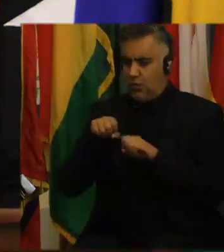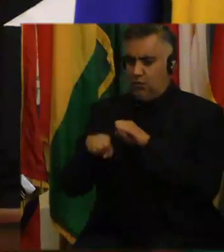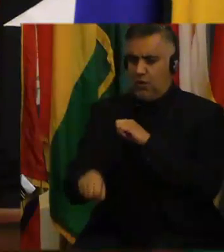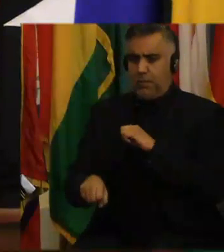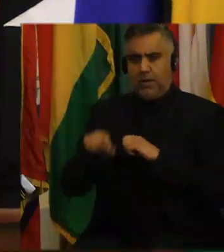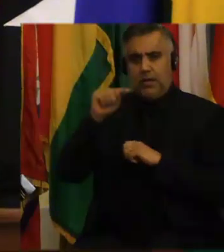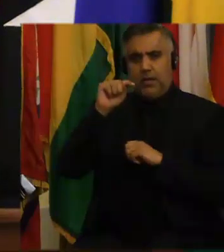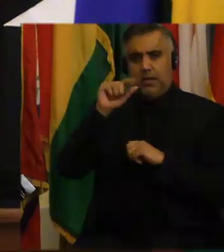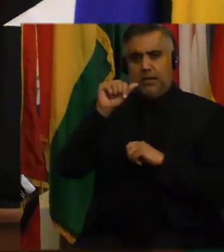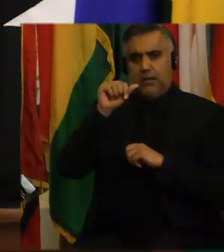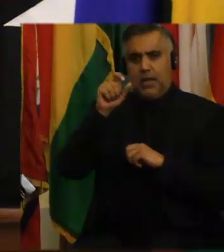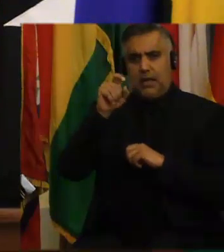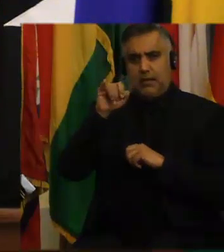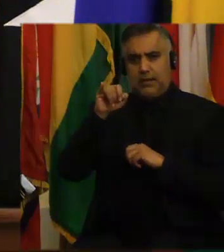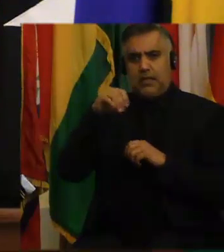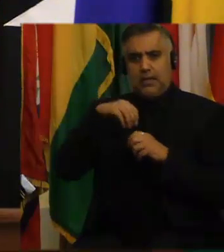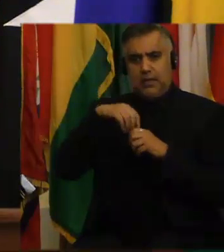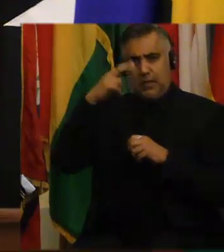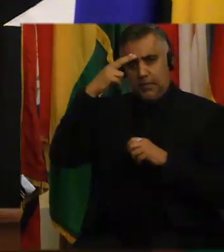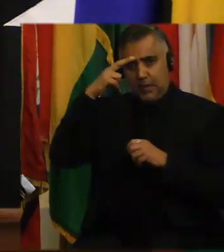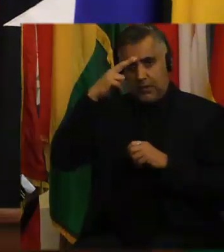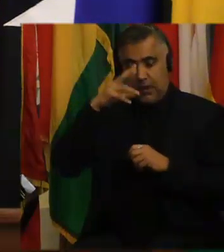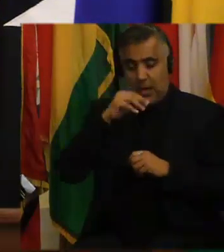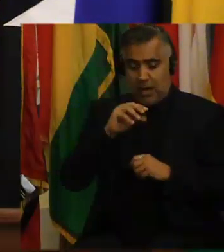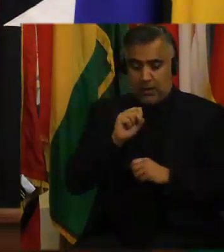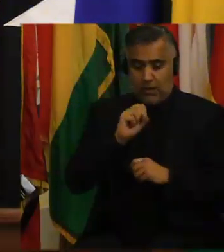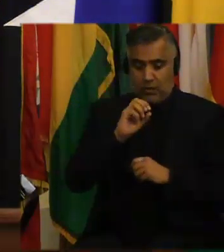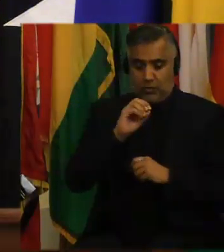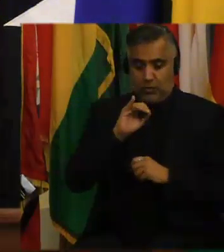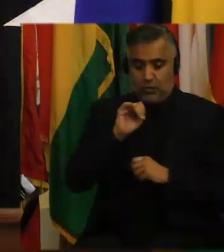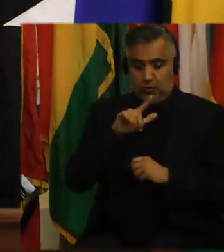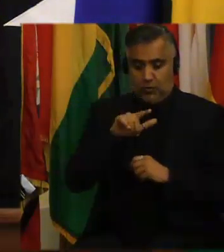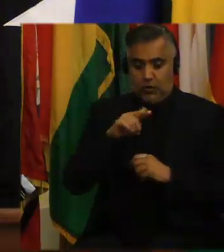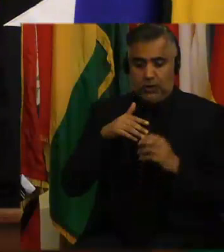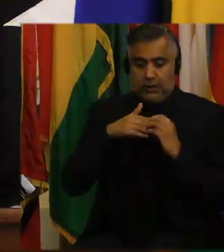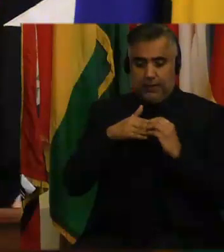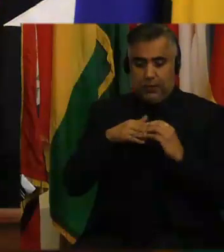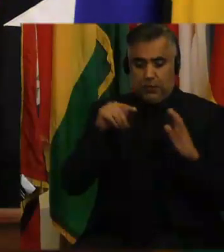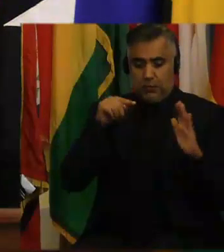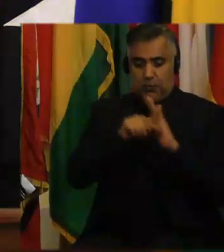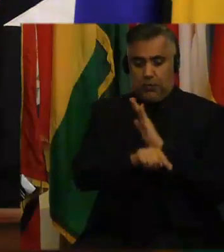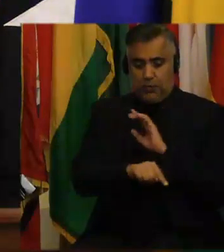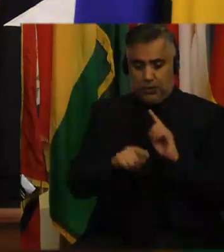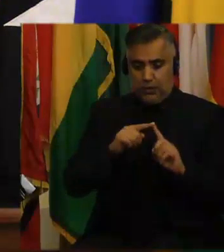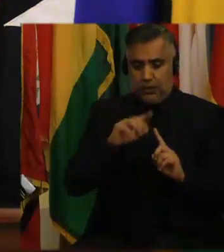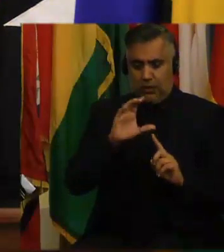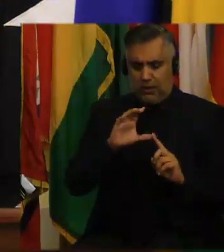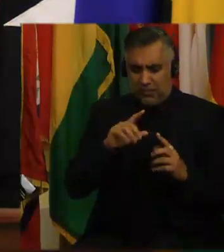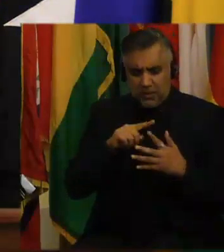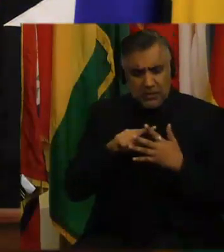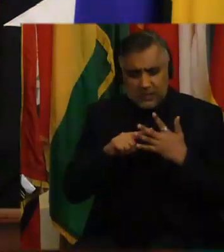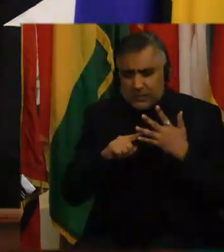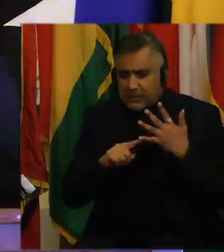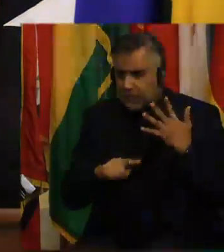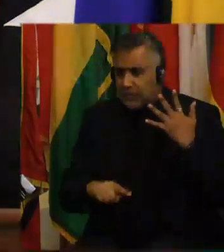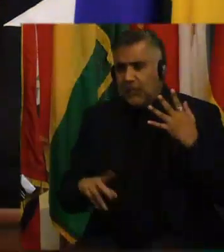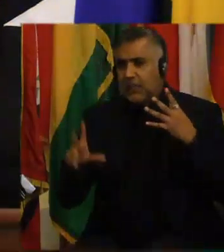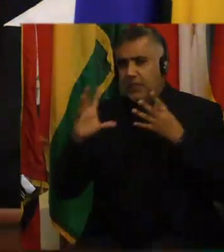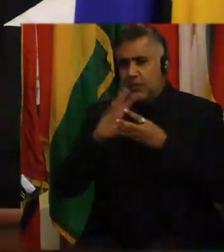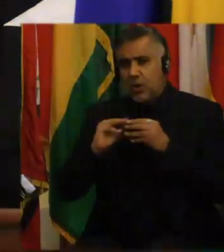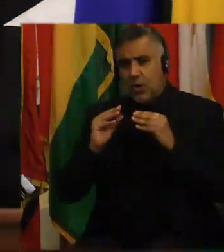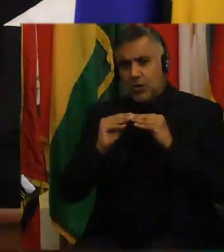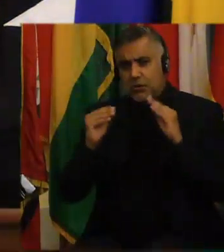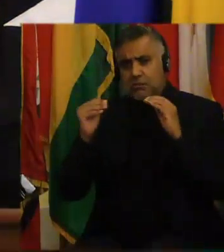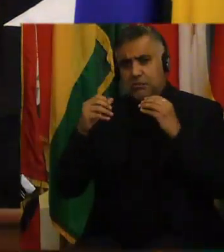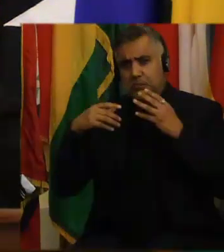asesinada en Colombia. Es una historia sin fin a la que debemos luchar cada vez más fuerte para ponerle un